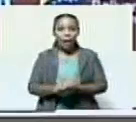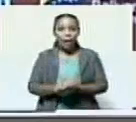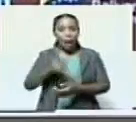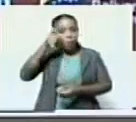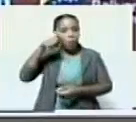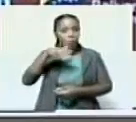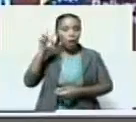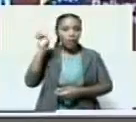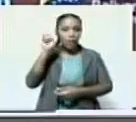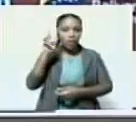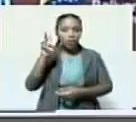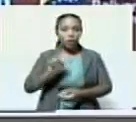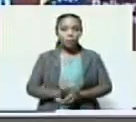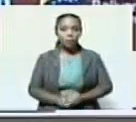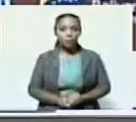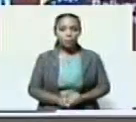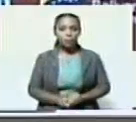Venezuela.